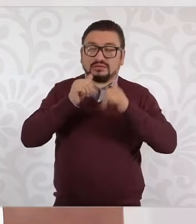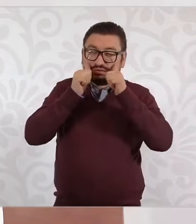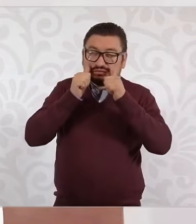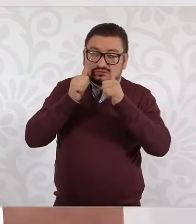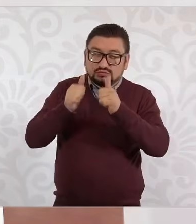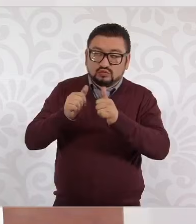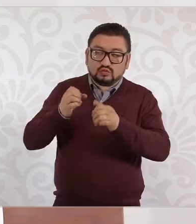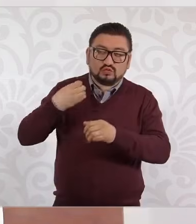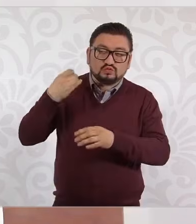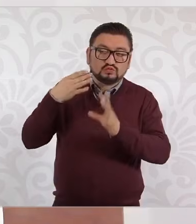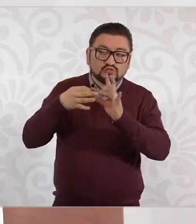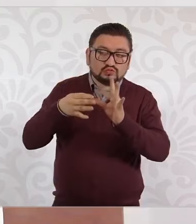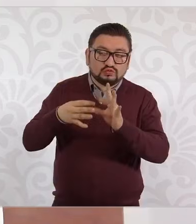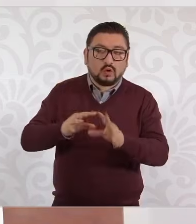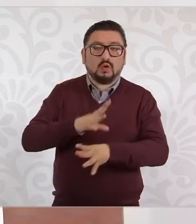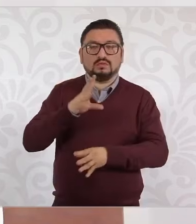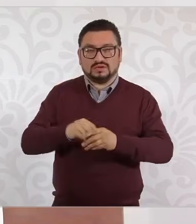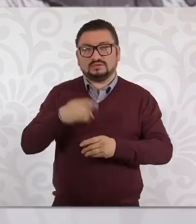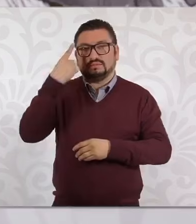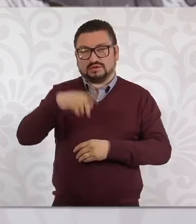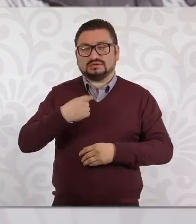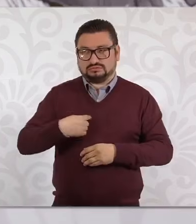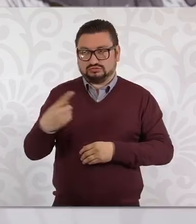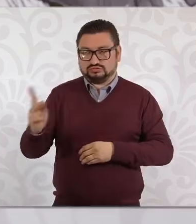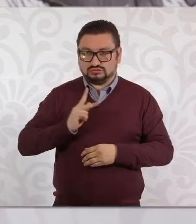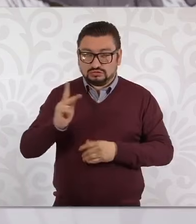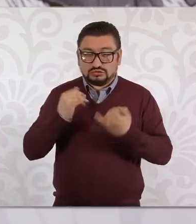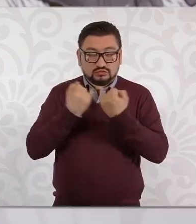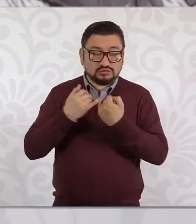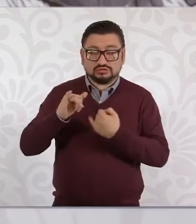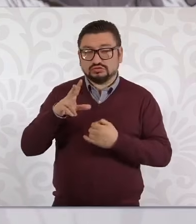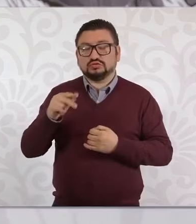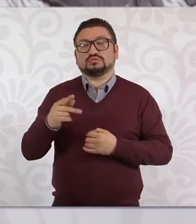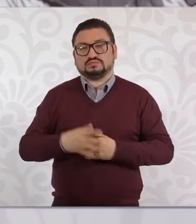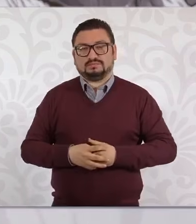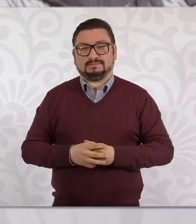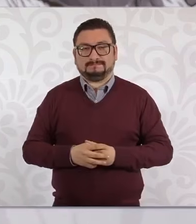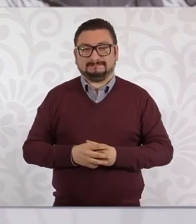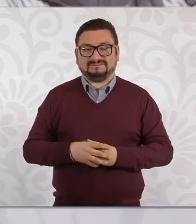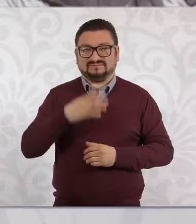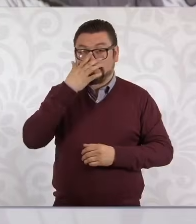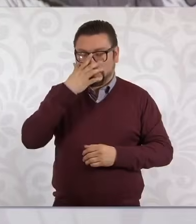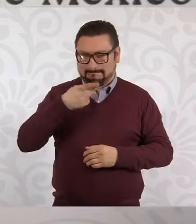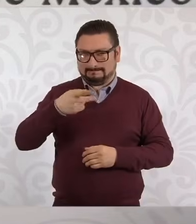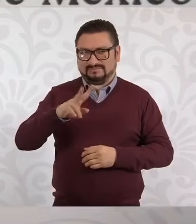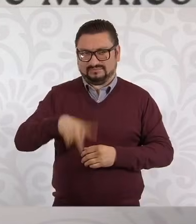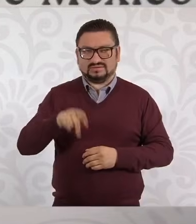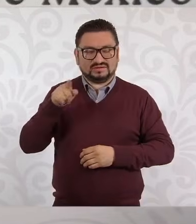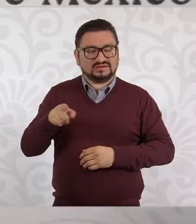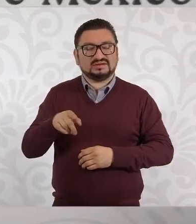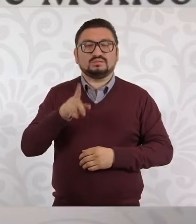es la exposición que hicieron ellos para saber si coincidimos o no coincidimos en lo que dicen. Lo cierto es que Ernestina Godoy